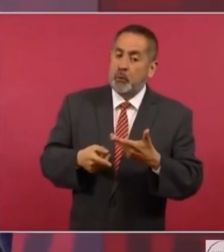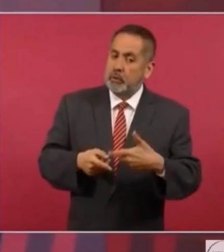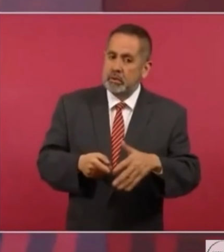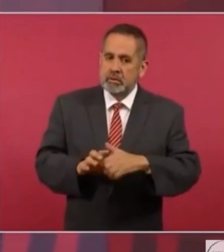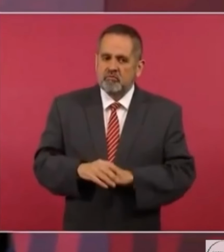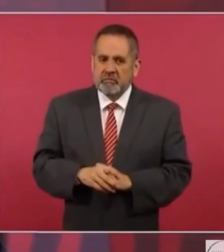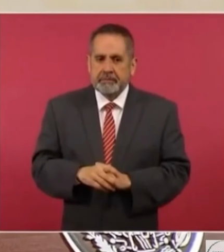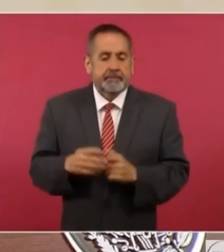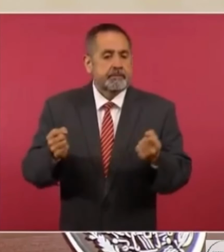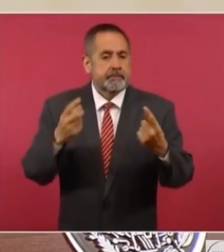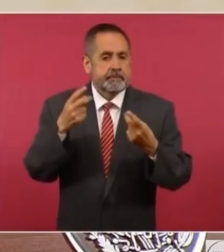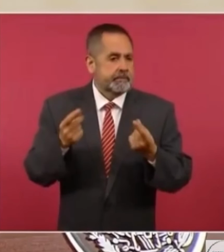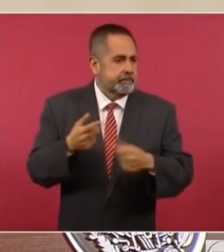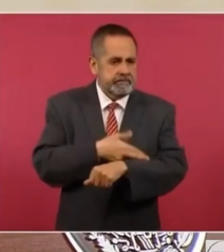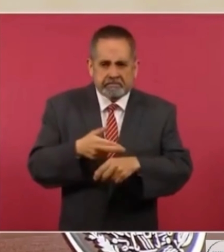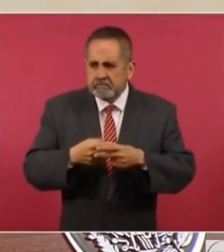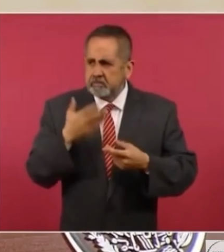resuelven todo y